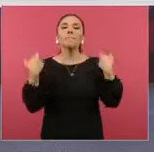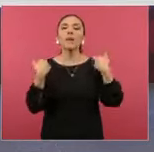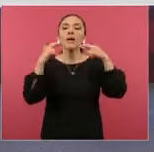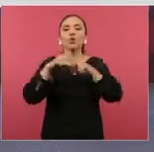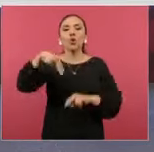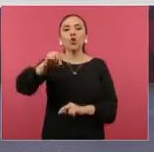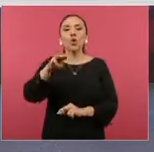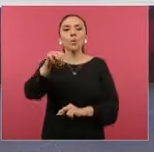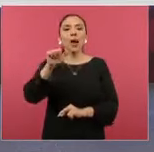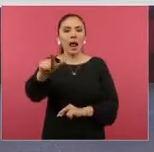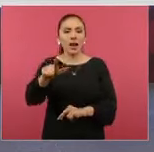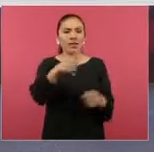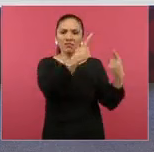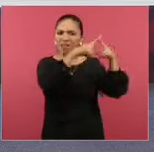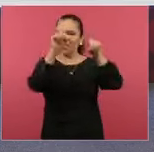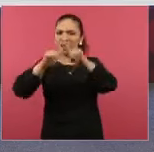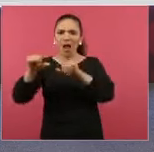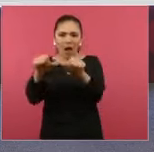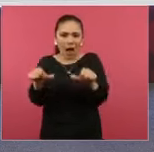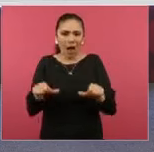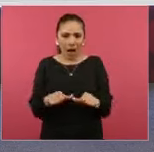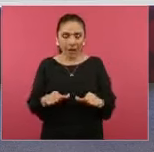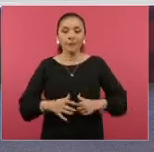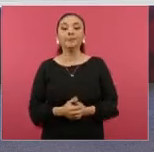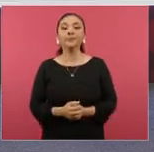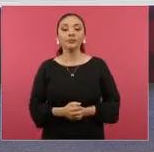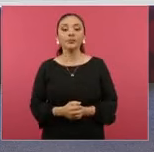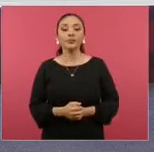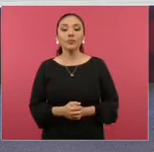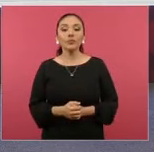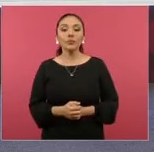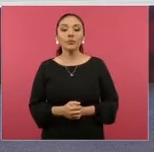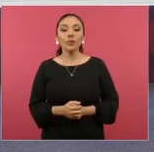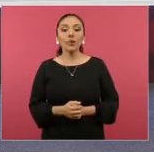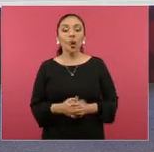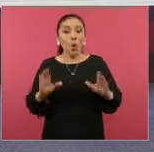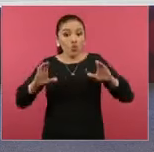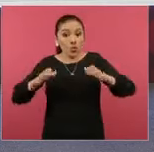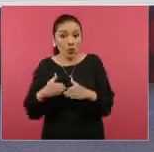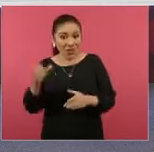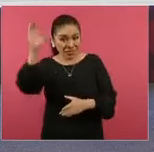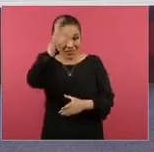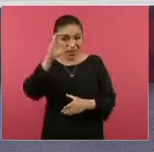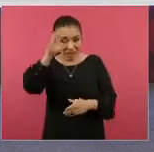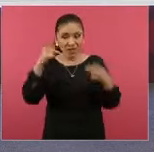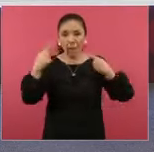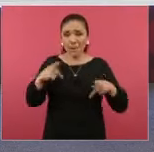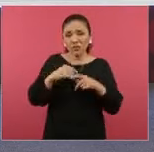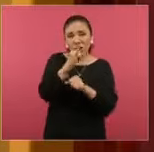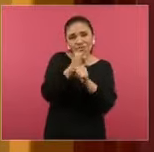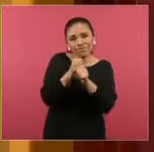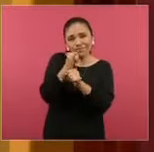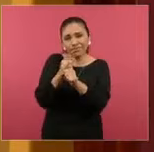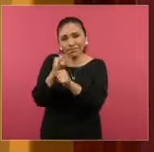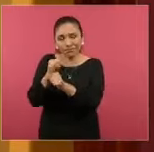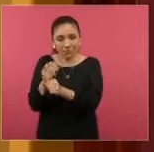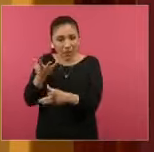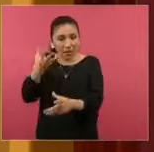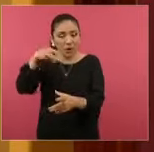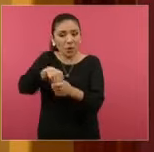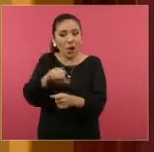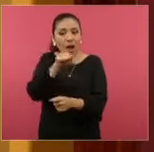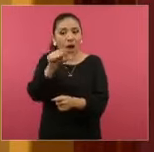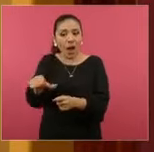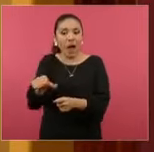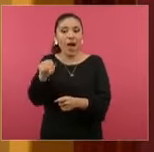normalistas desde distintos campos, toda la comunidad científica, todos los investigadores que están integrados de alguna manera